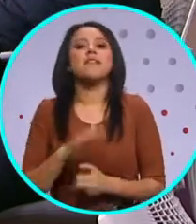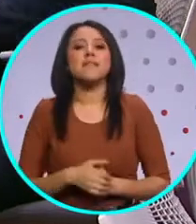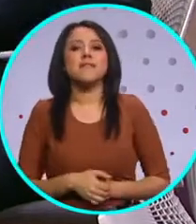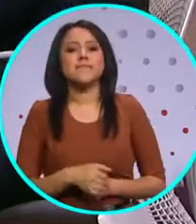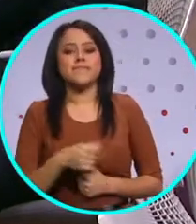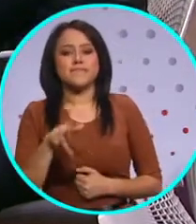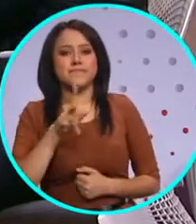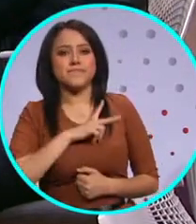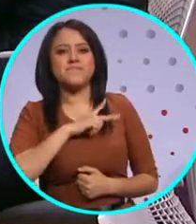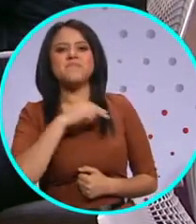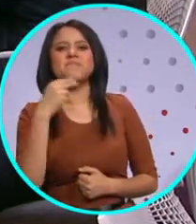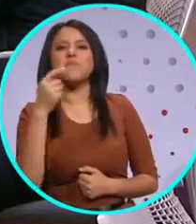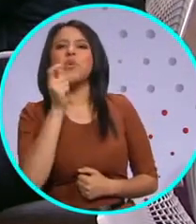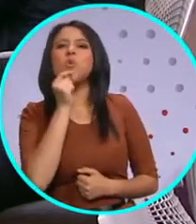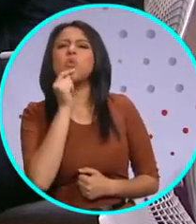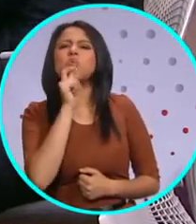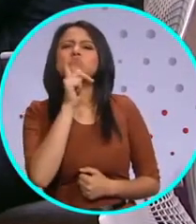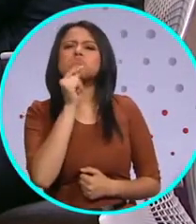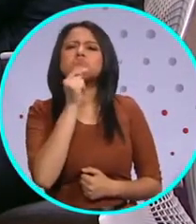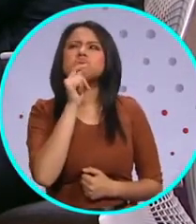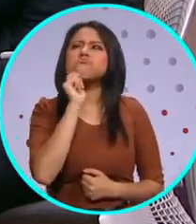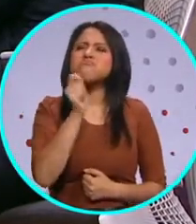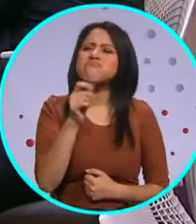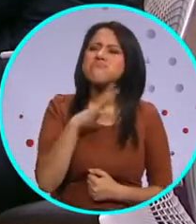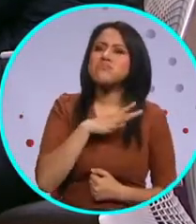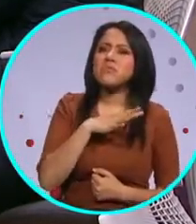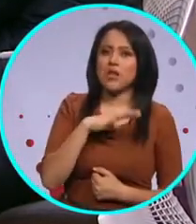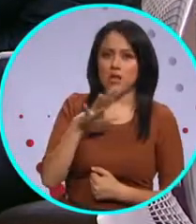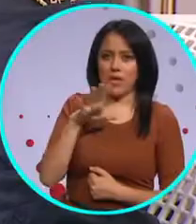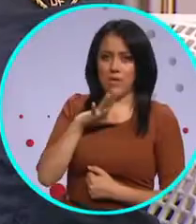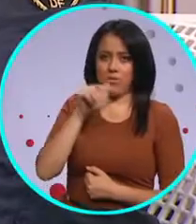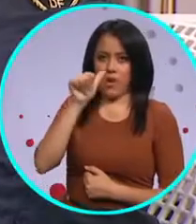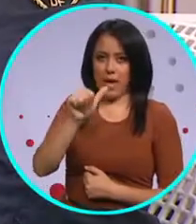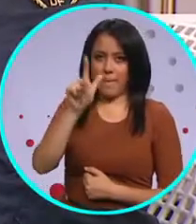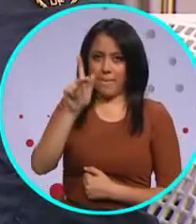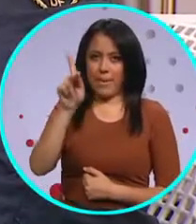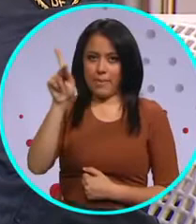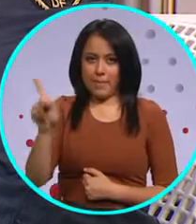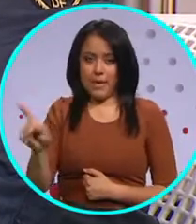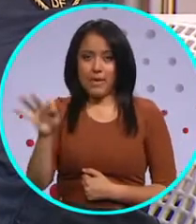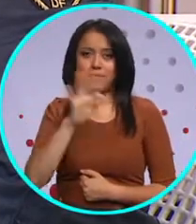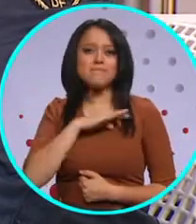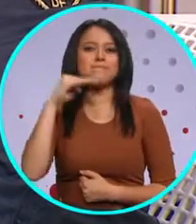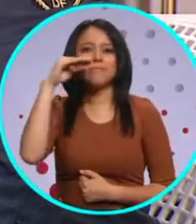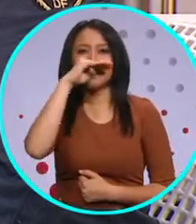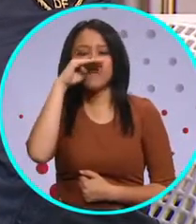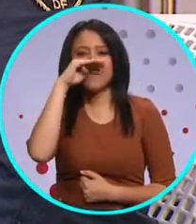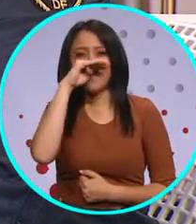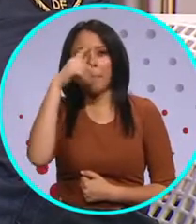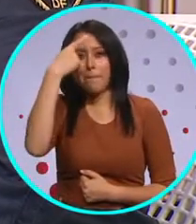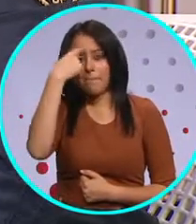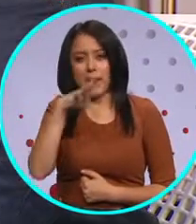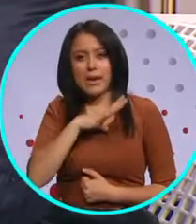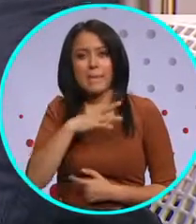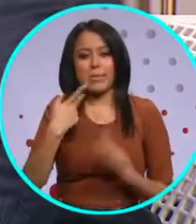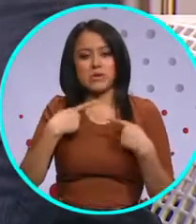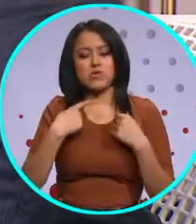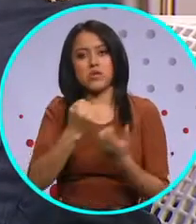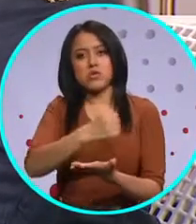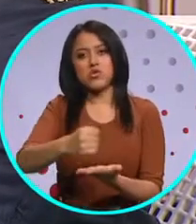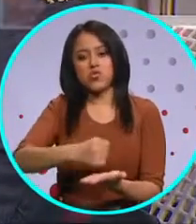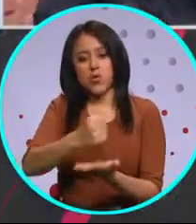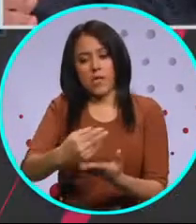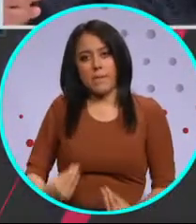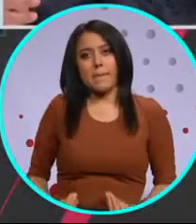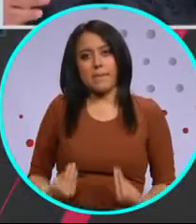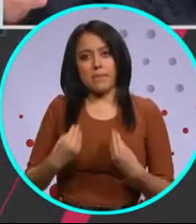esto de mi policía porque hablamos inglés es una aplicación gratuita que se creó para la ciudadanía es una suerte